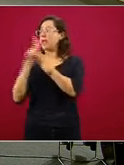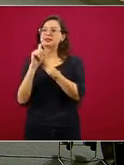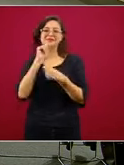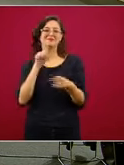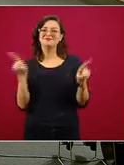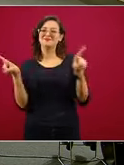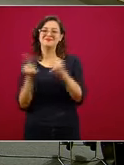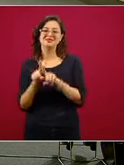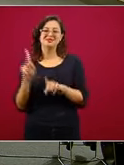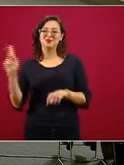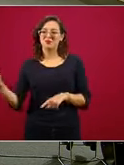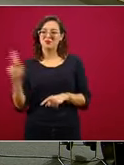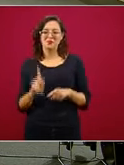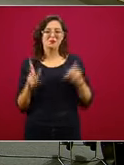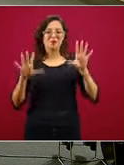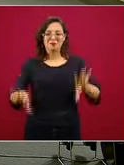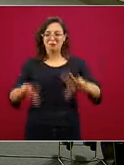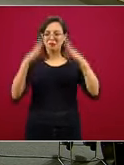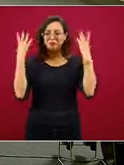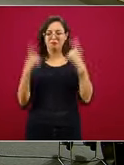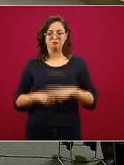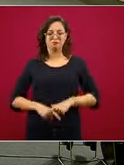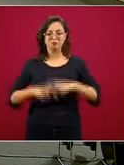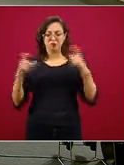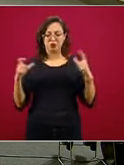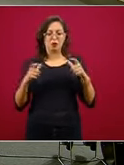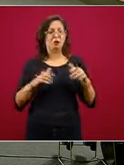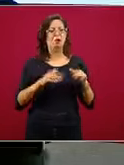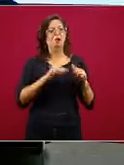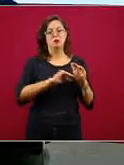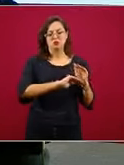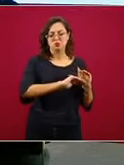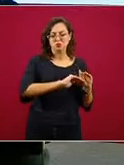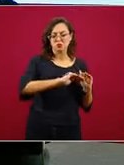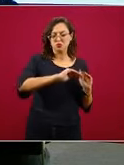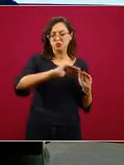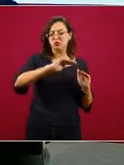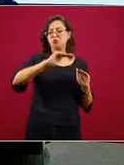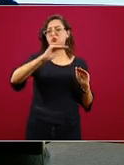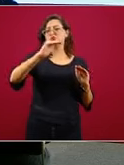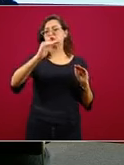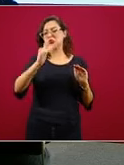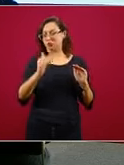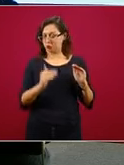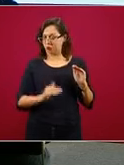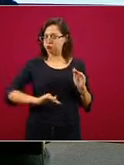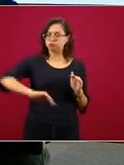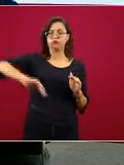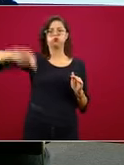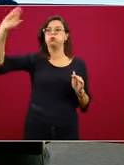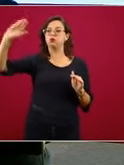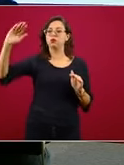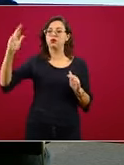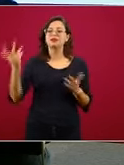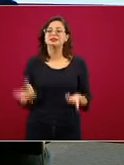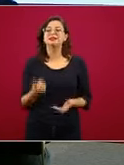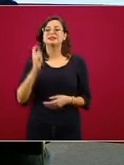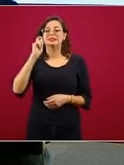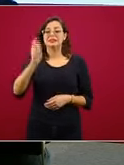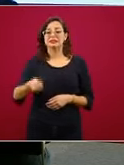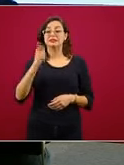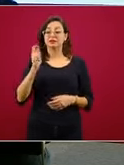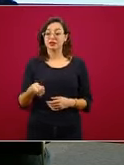crecimiento. A esta velocidad, una estabilización y luego un crecimiento a la misma velocidad. Esto habla de la